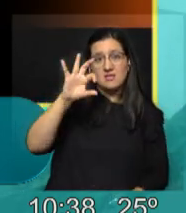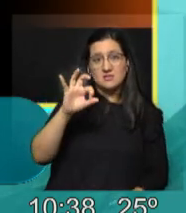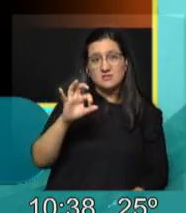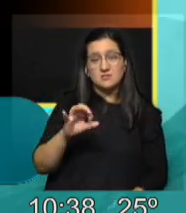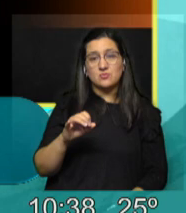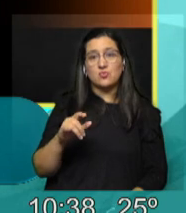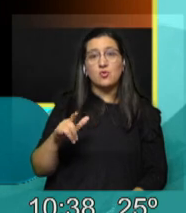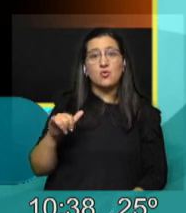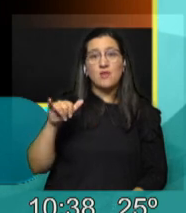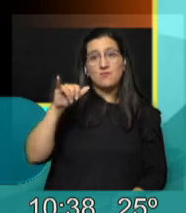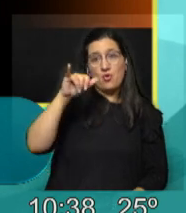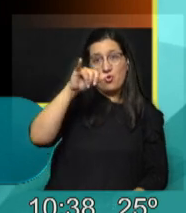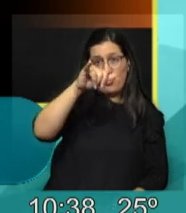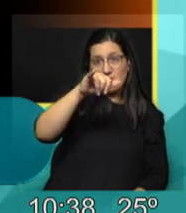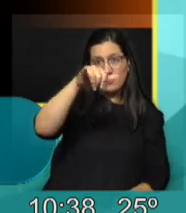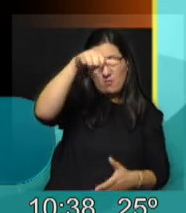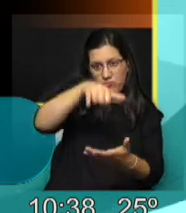¿Qué? Fairchild, por el avión.